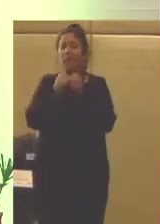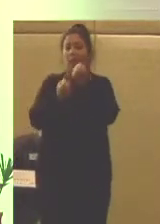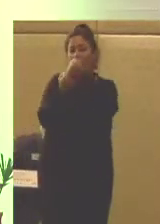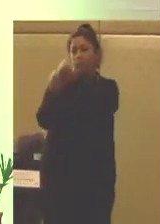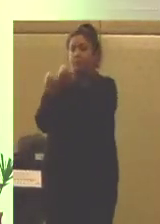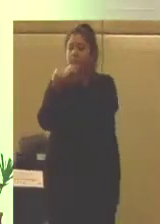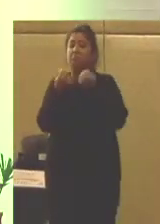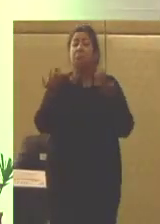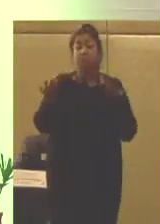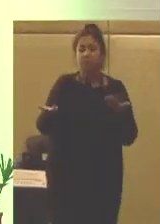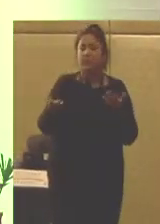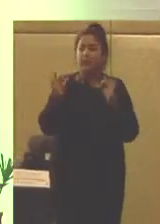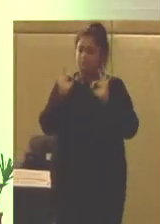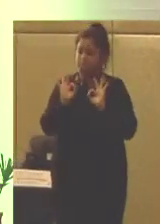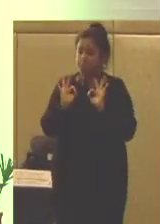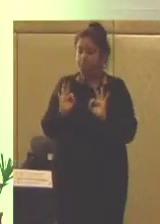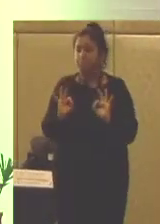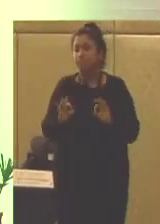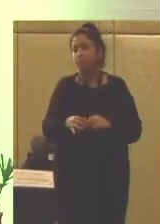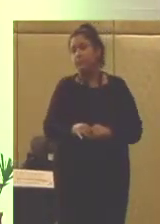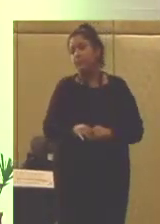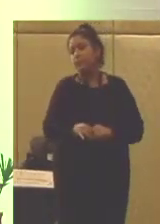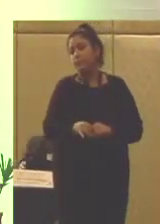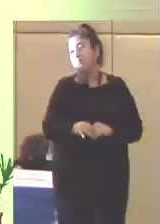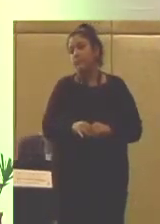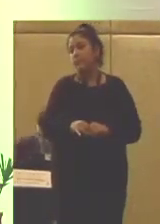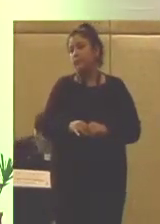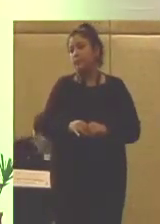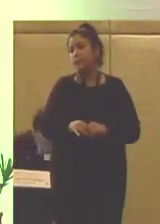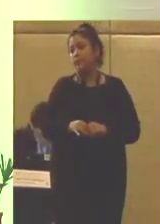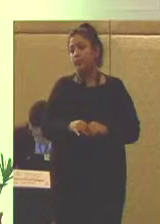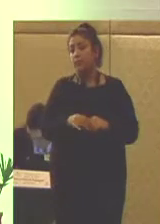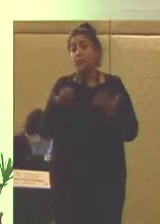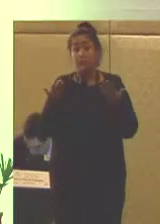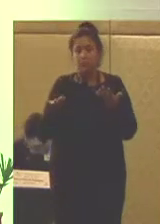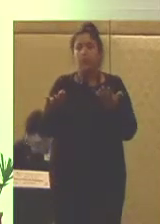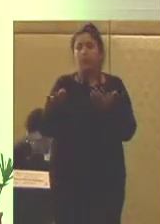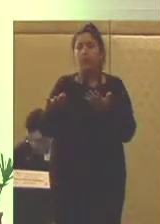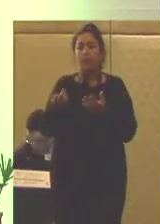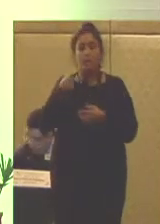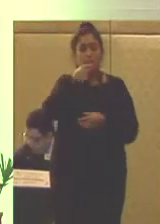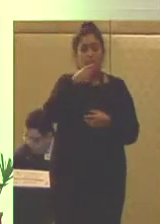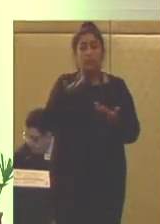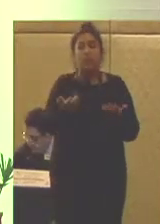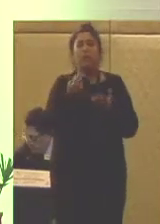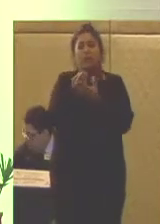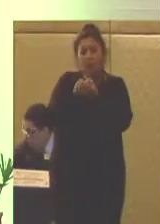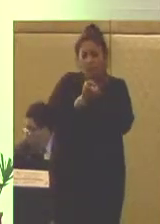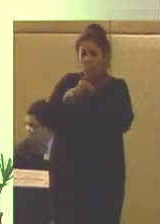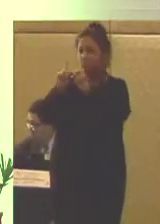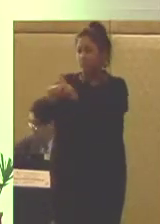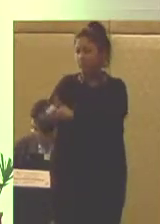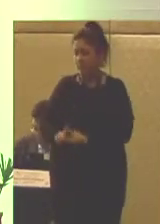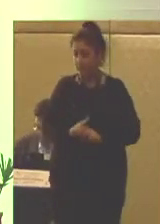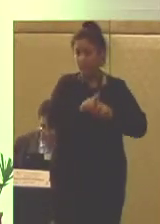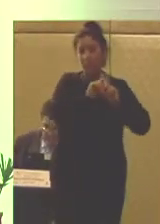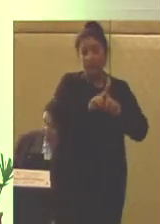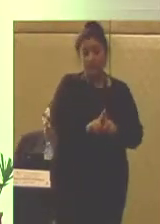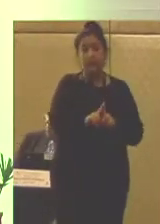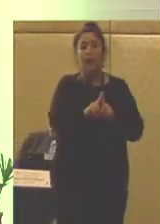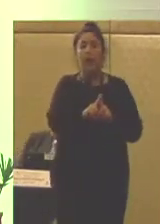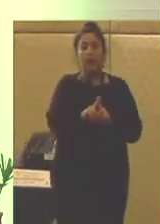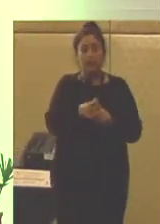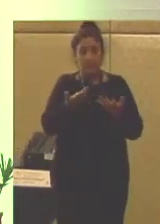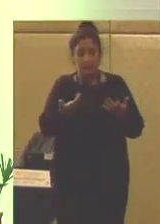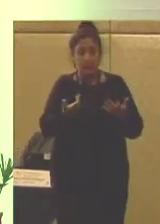capital fiscal, las finanzas públicas, y de esta manera poder potenciar sus recursos. De esta manera, parte de